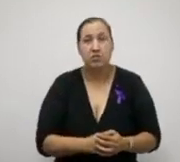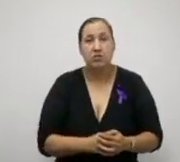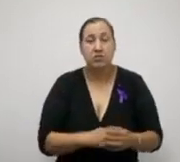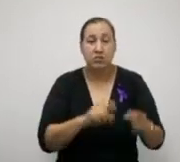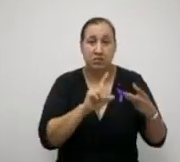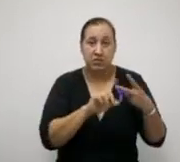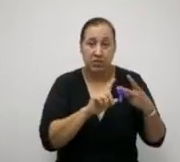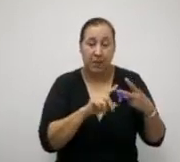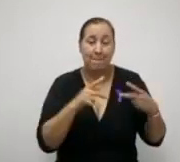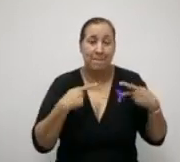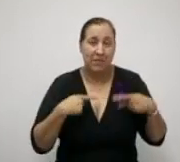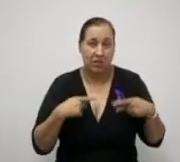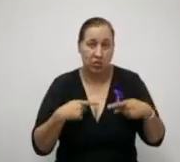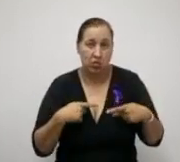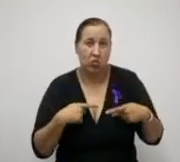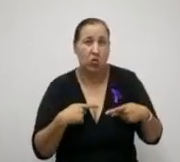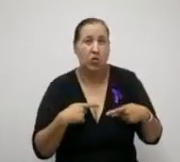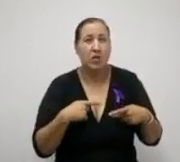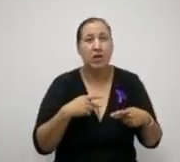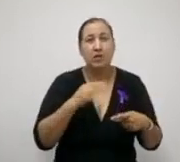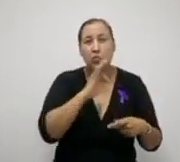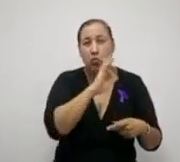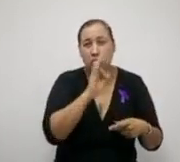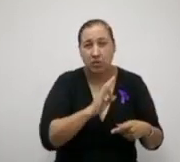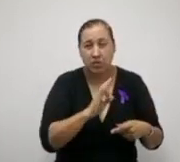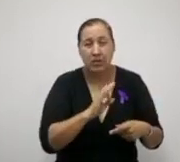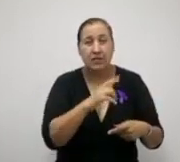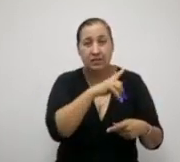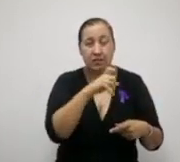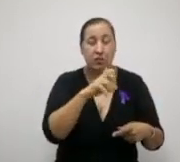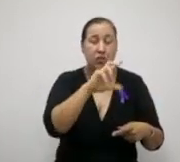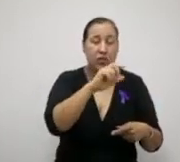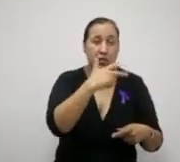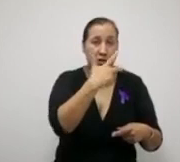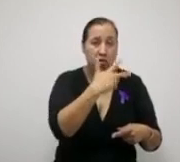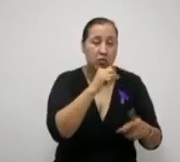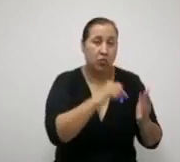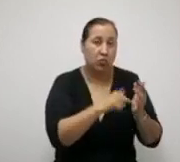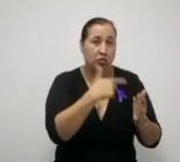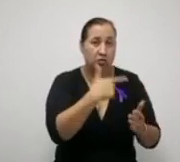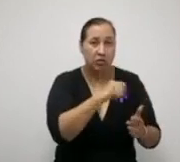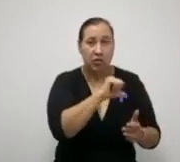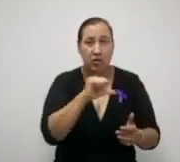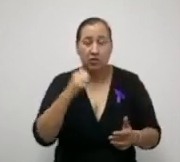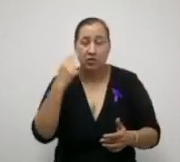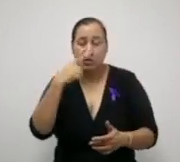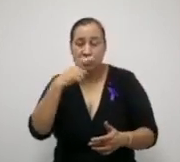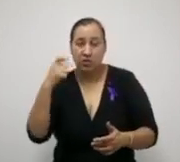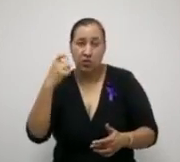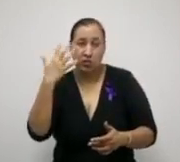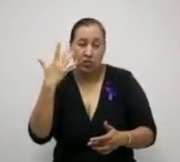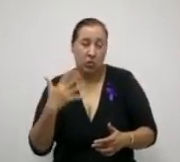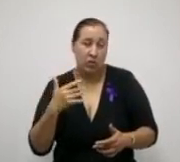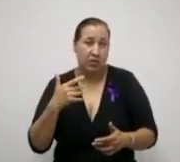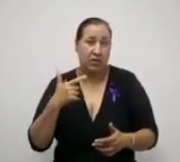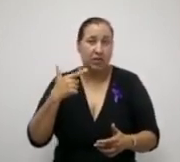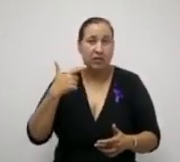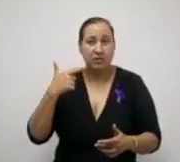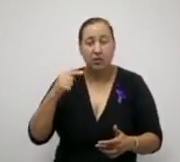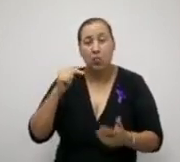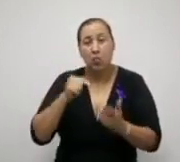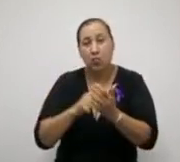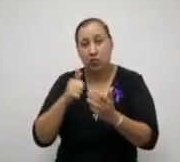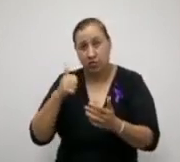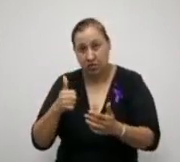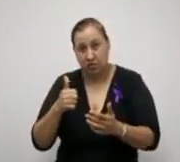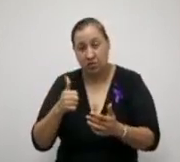incidencia de casos activos estimados subió también de 138.7 a 154.6.